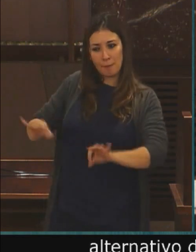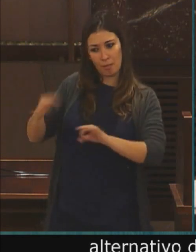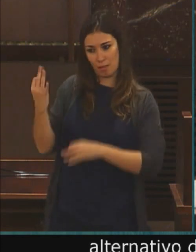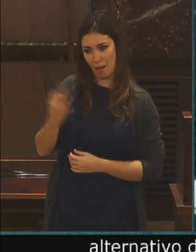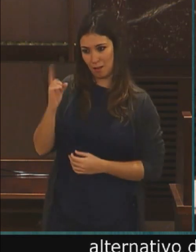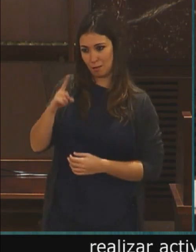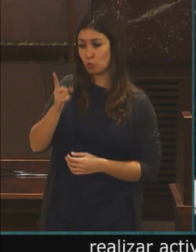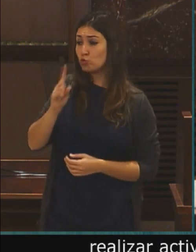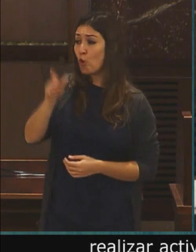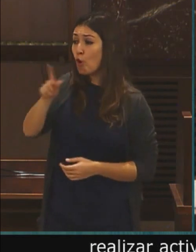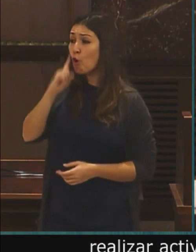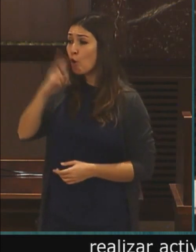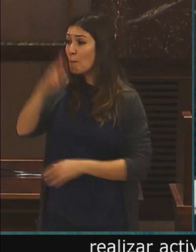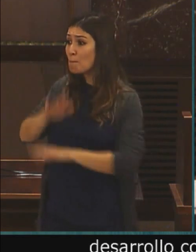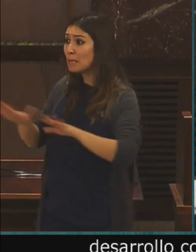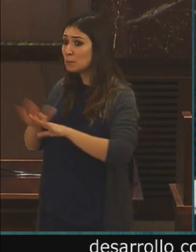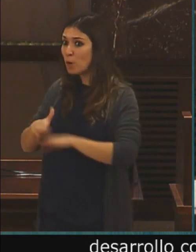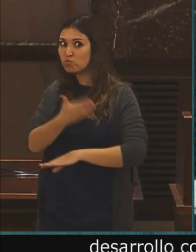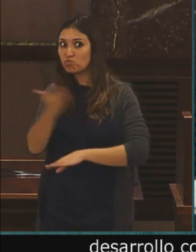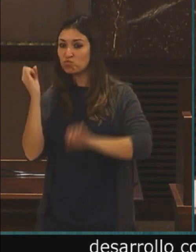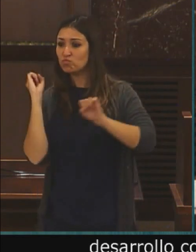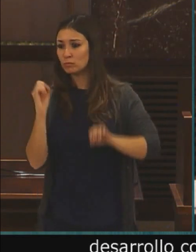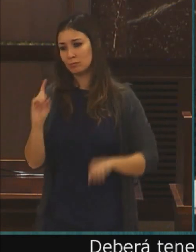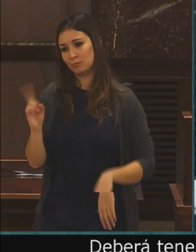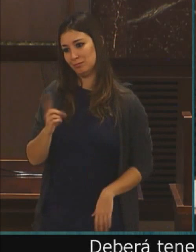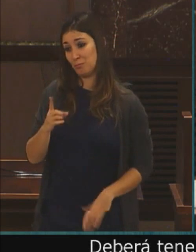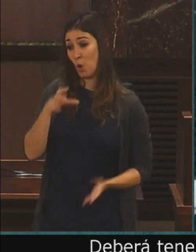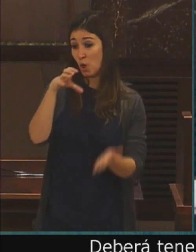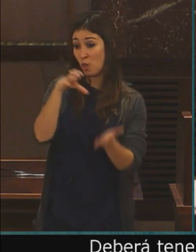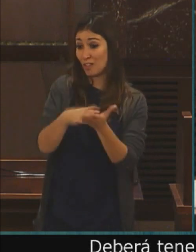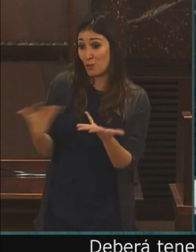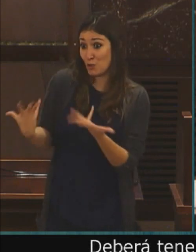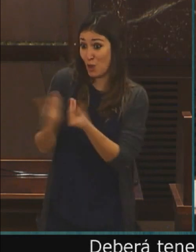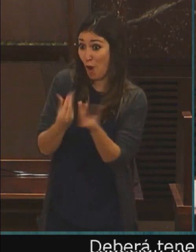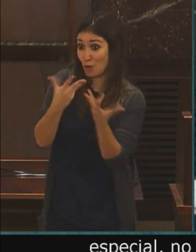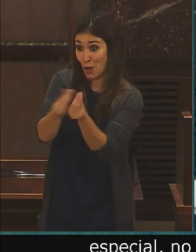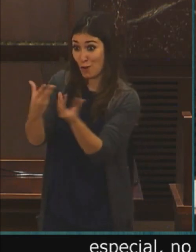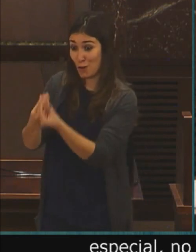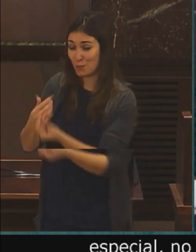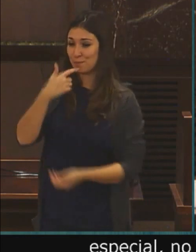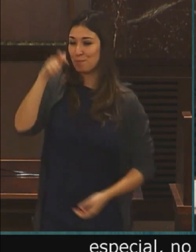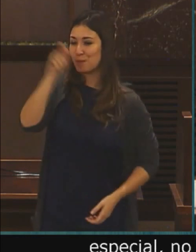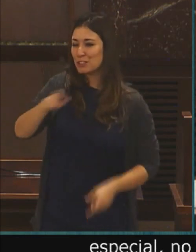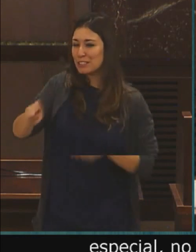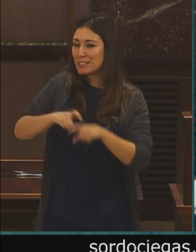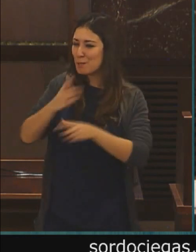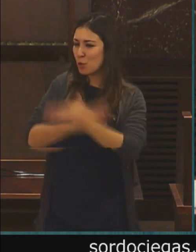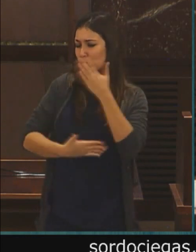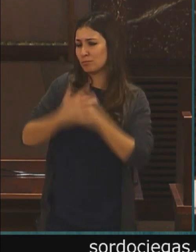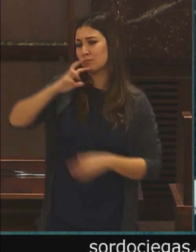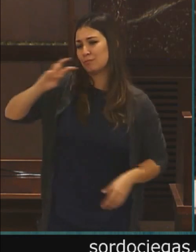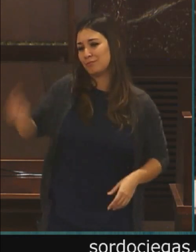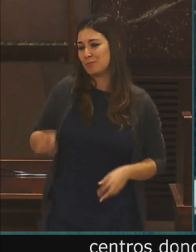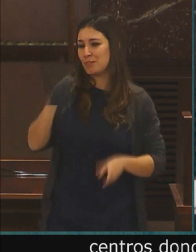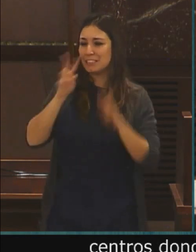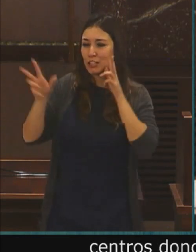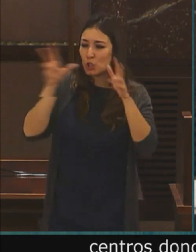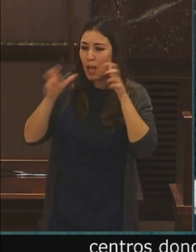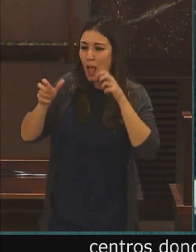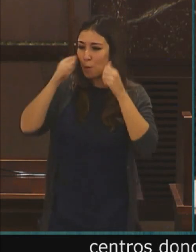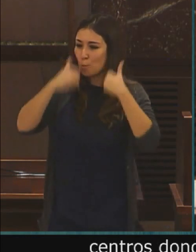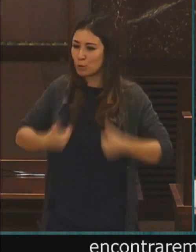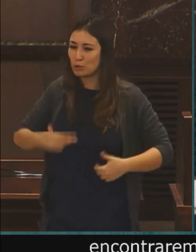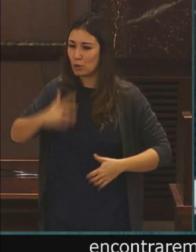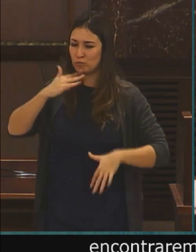especial, no solo con las personas sordociegas, ya que en muchos de los centros donde trabajamos nos vamos a encontrar personas con todo tipo de discapacidades, sensoriales,